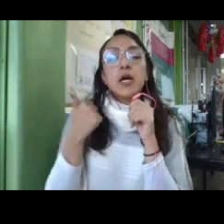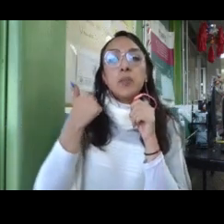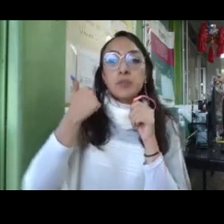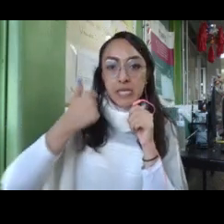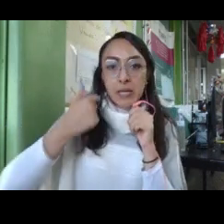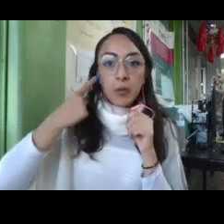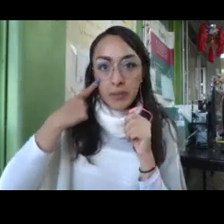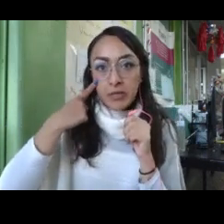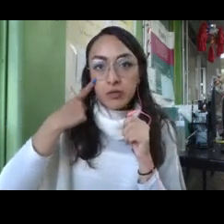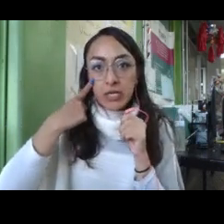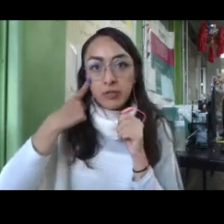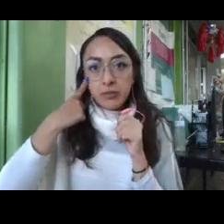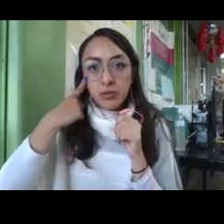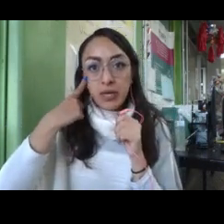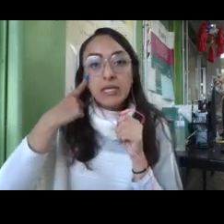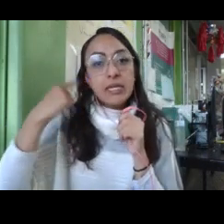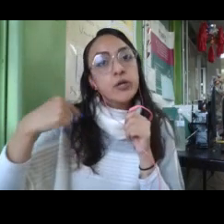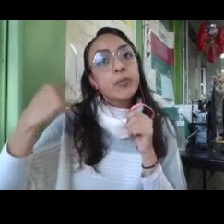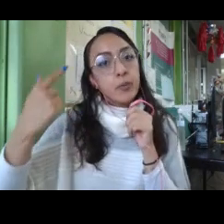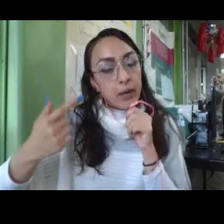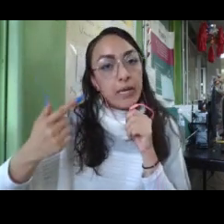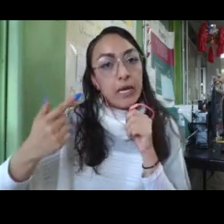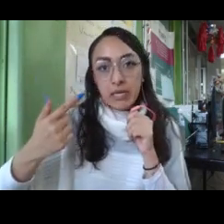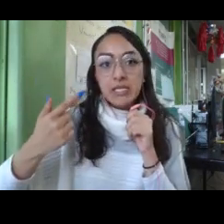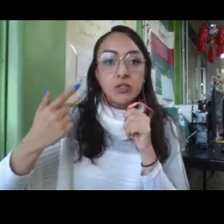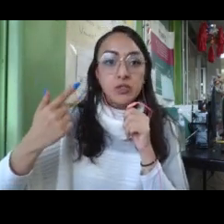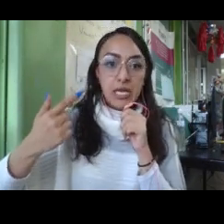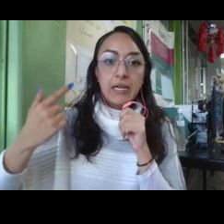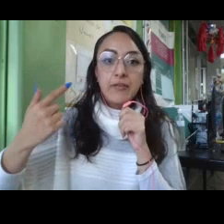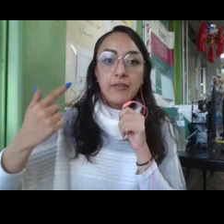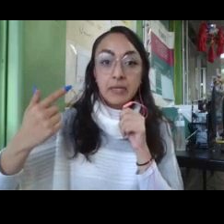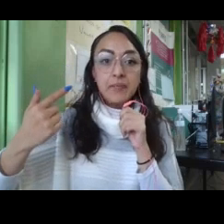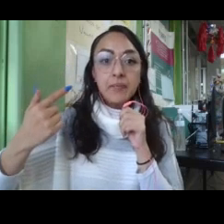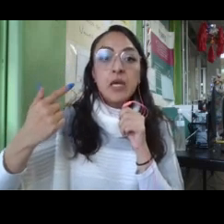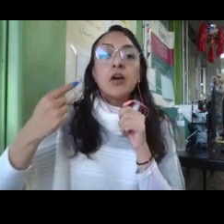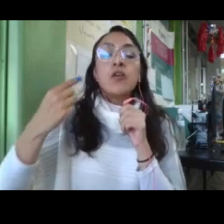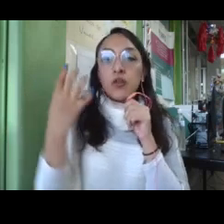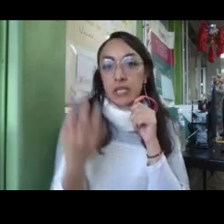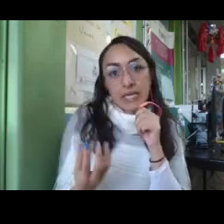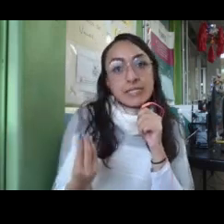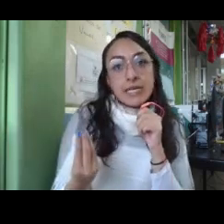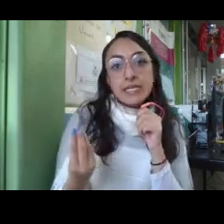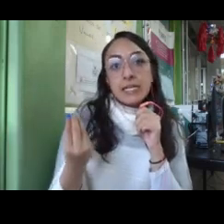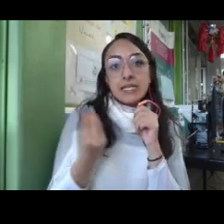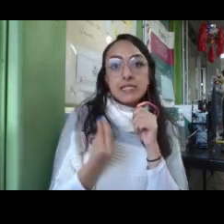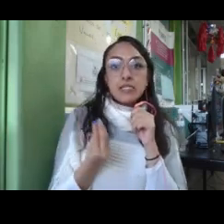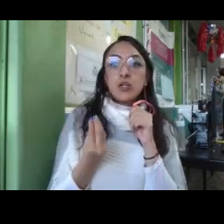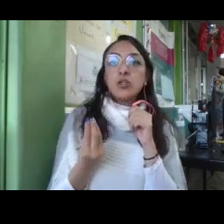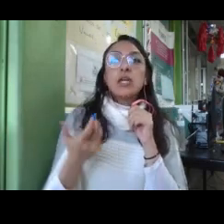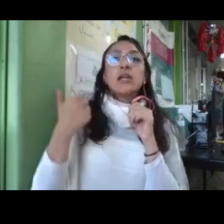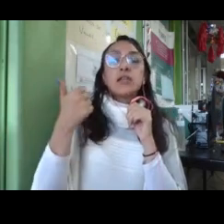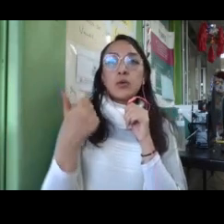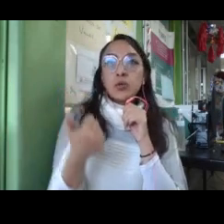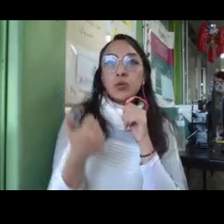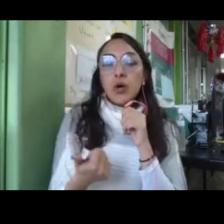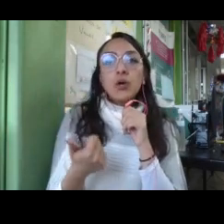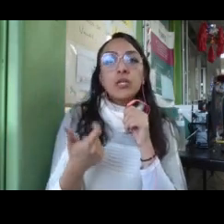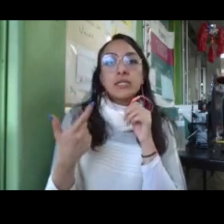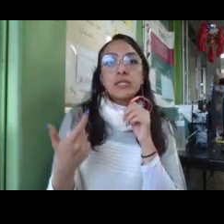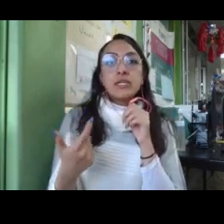que se promueve el contacto visual y eso promueve la parte social y afectiva, fortalece esta sensación